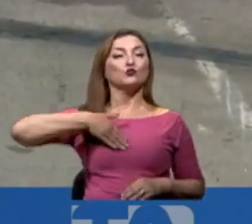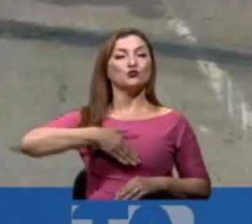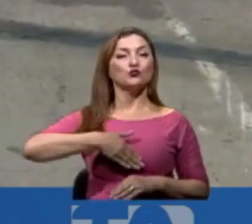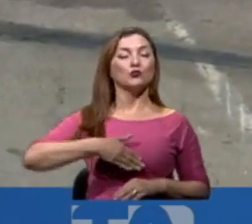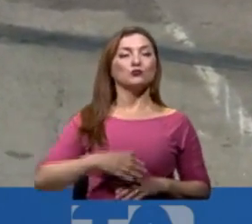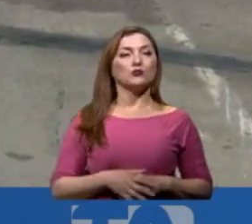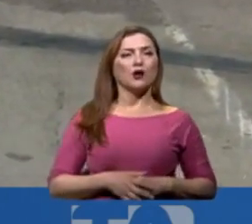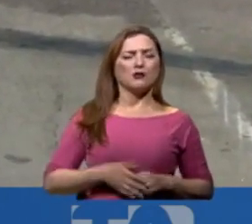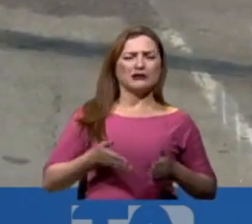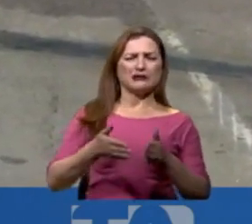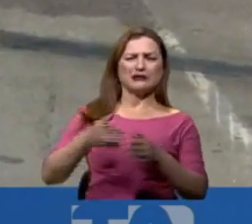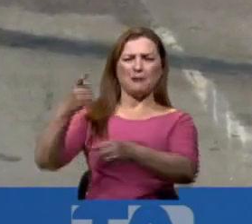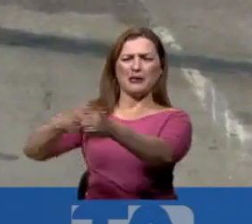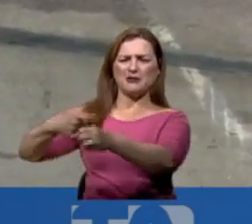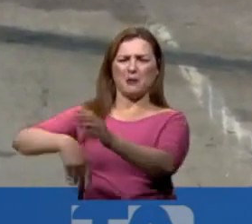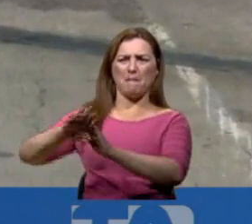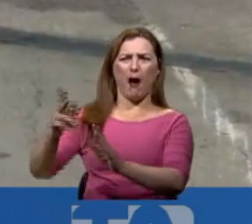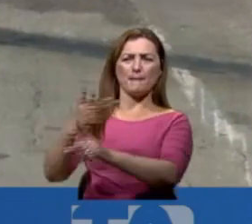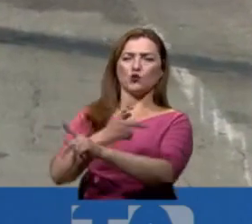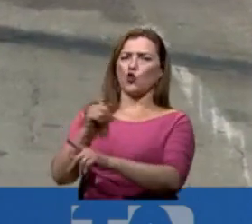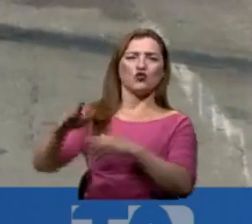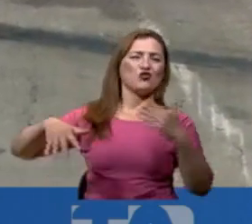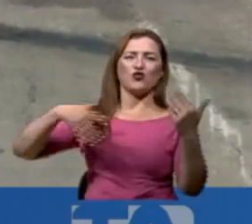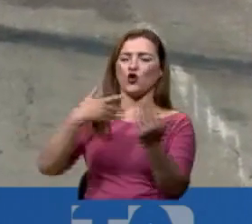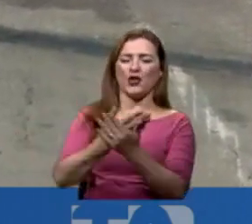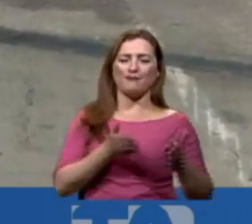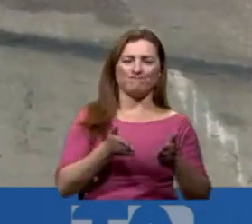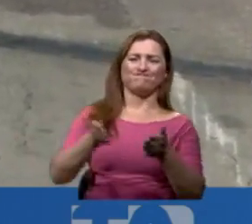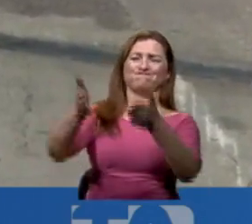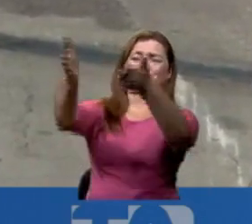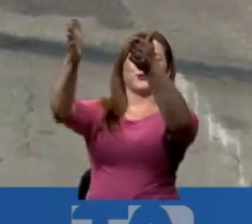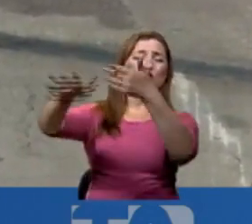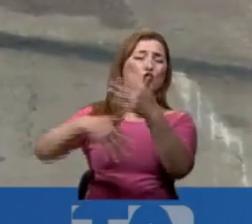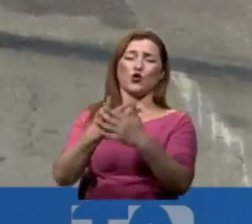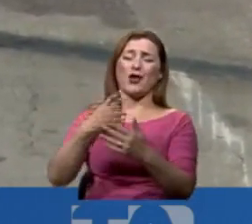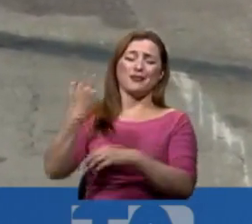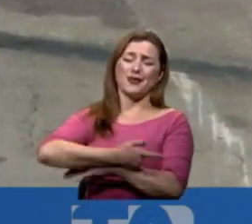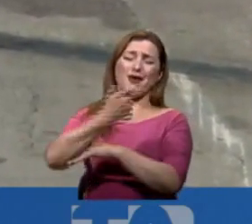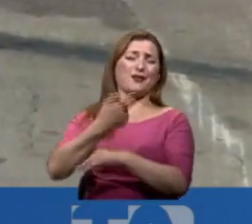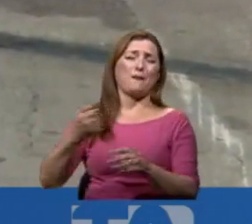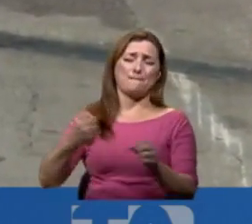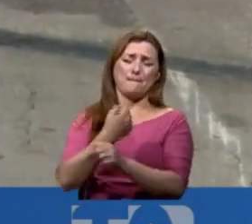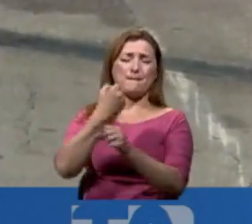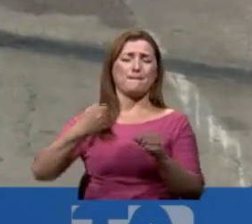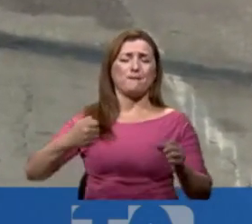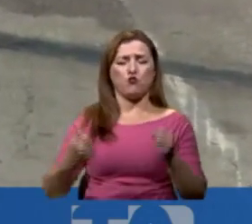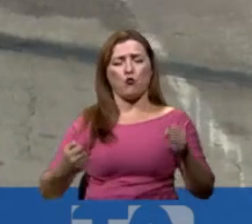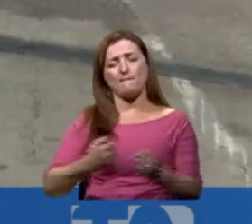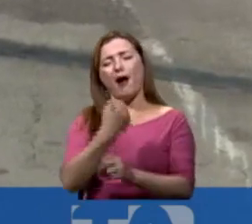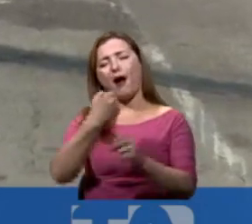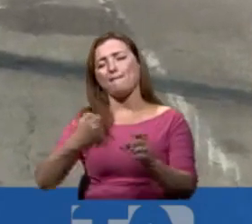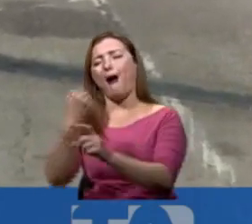puntos críticos, sino hablamos ya de toda la avenida Simón Bolívar, que se están generando a diario accidentes de tránsito. Reiteramos, son más